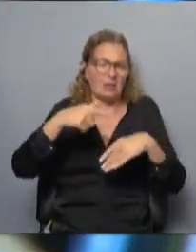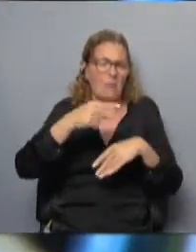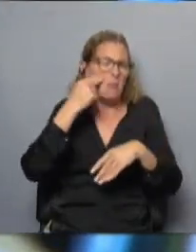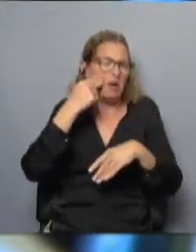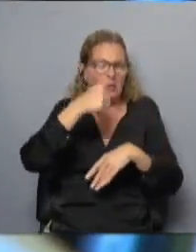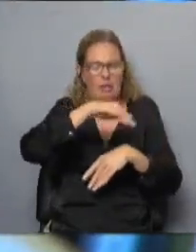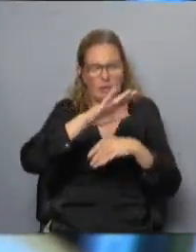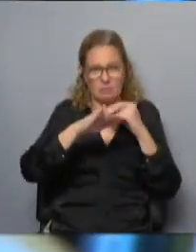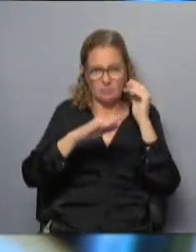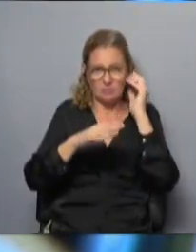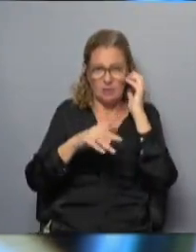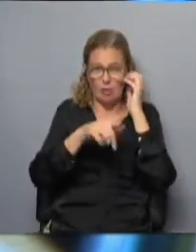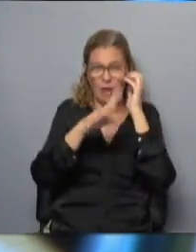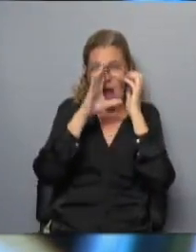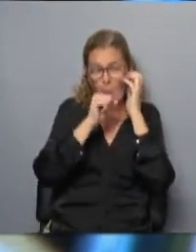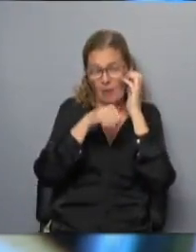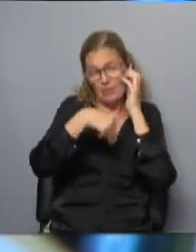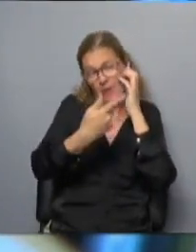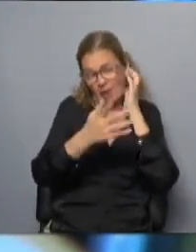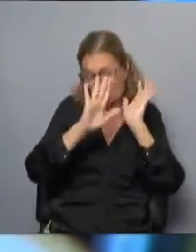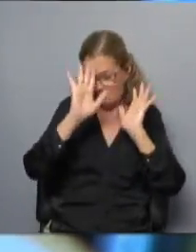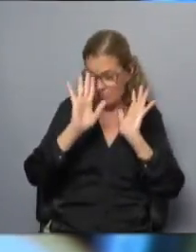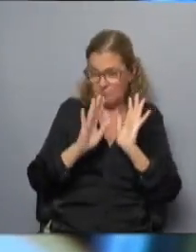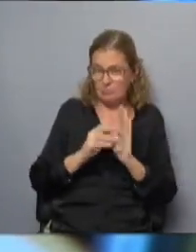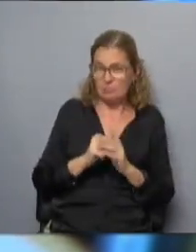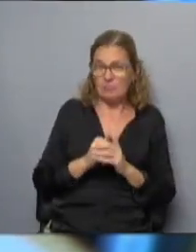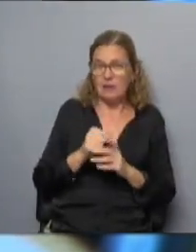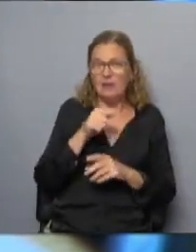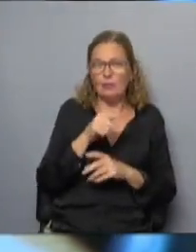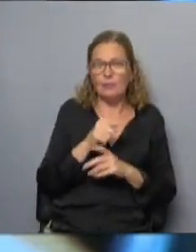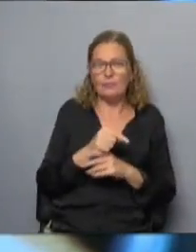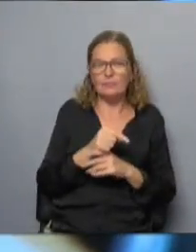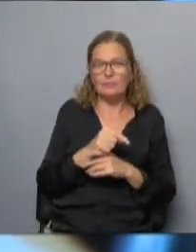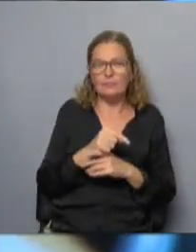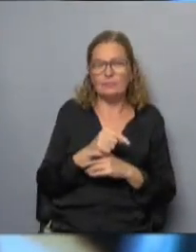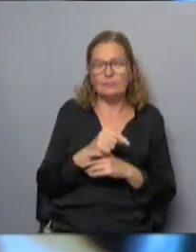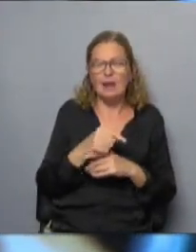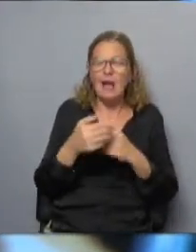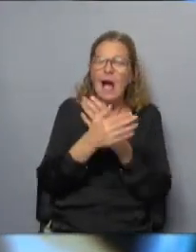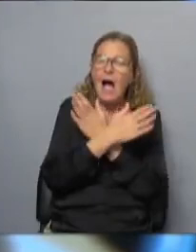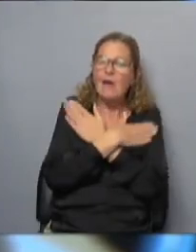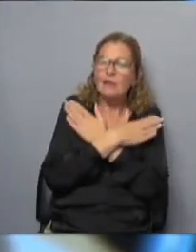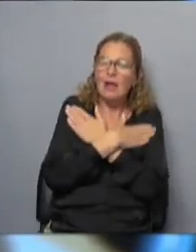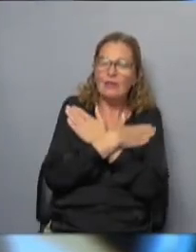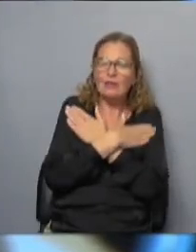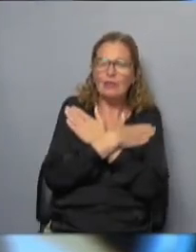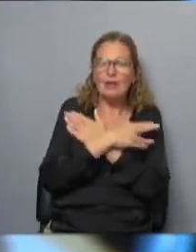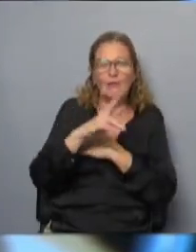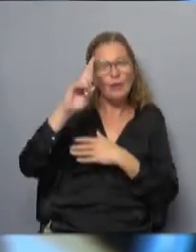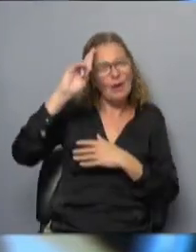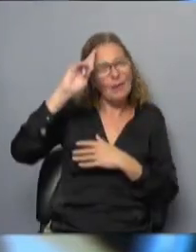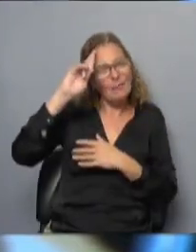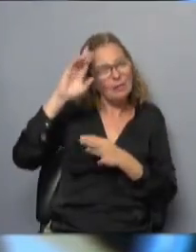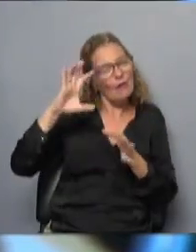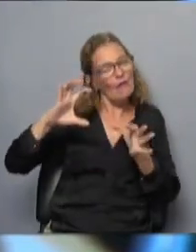y de los que soportar así fue españa no es eso el abrazo tiene que ver con el respeto el abrazo